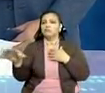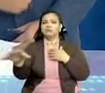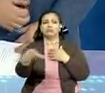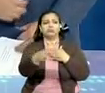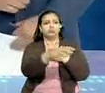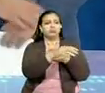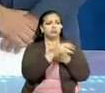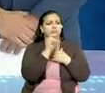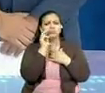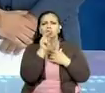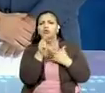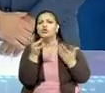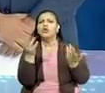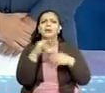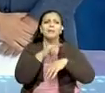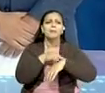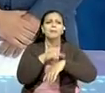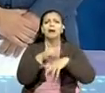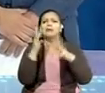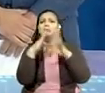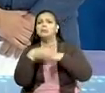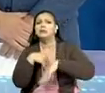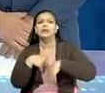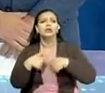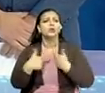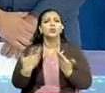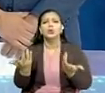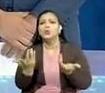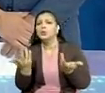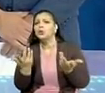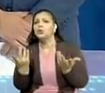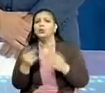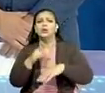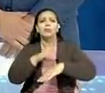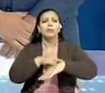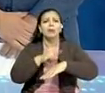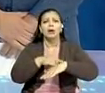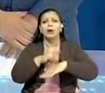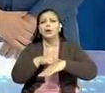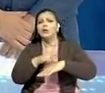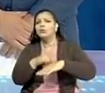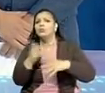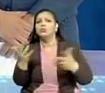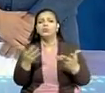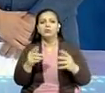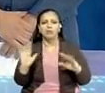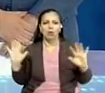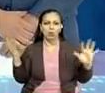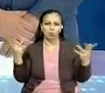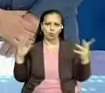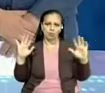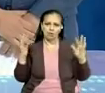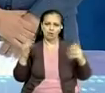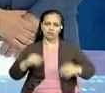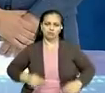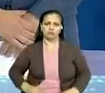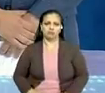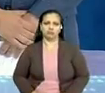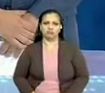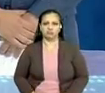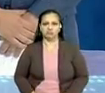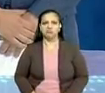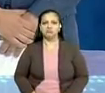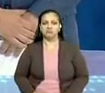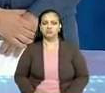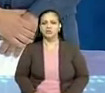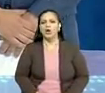higiénico público. Entonces la gente se ve abocada a lo que estamos diciendo. ¿verdad? Uh-huh. En ciertos casos. Y en otros casos es